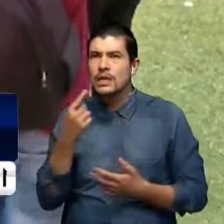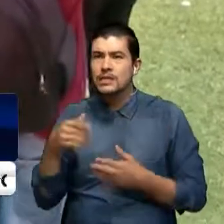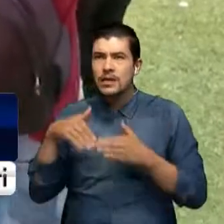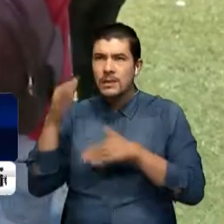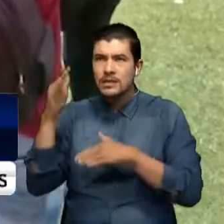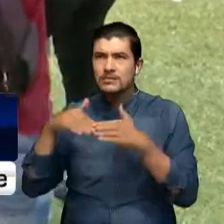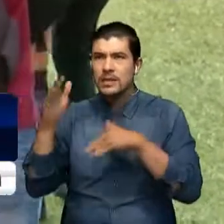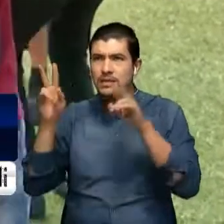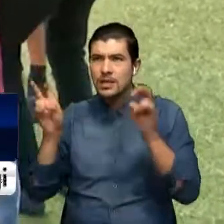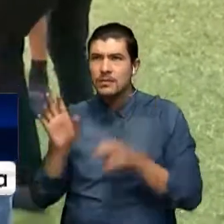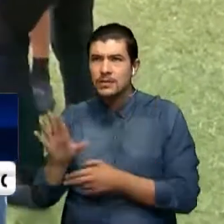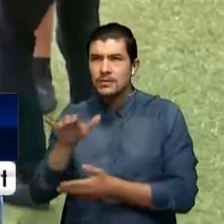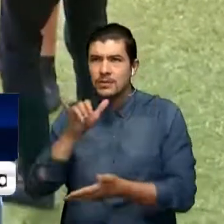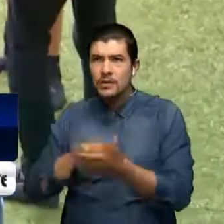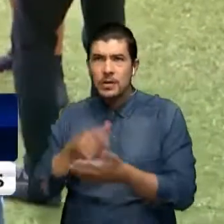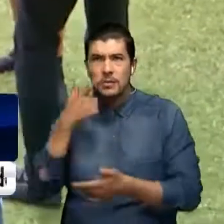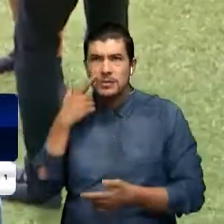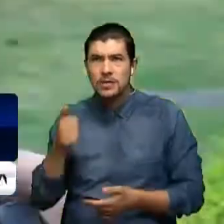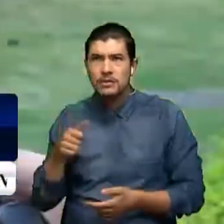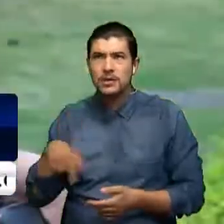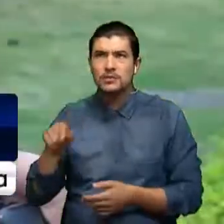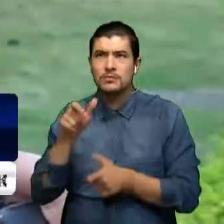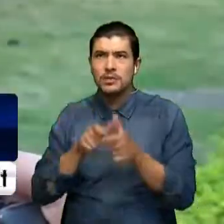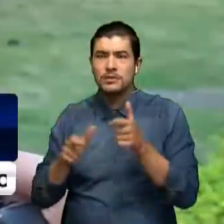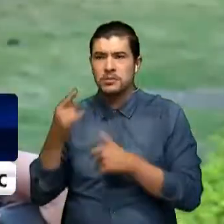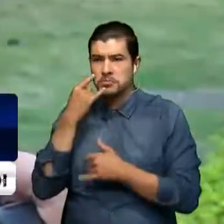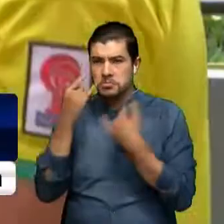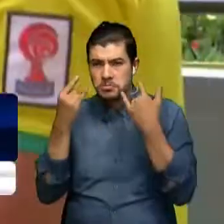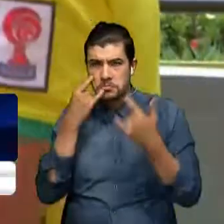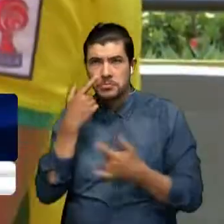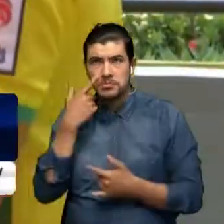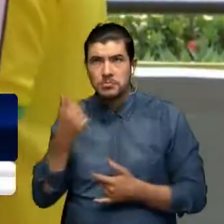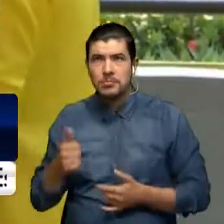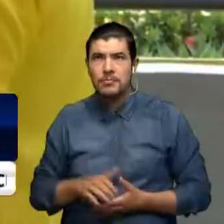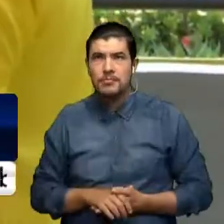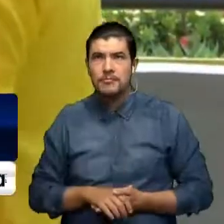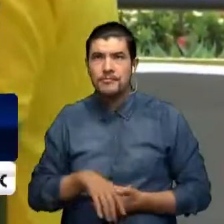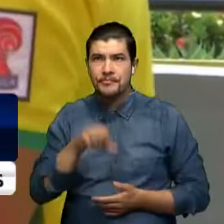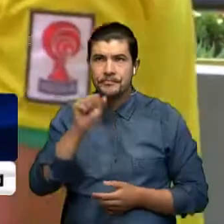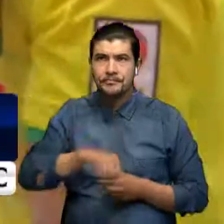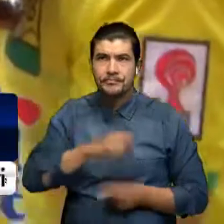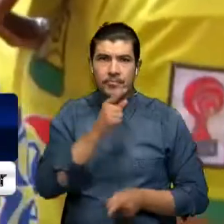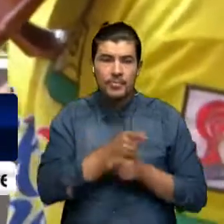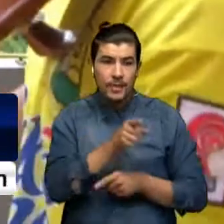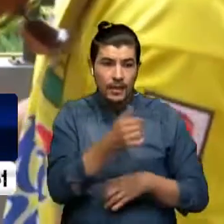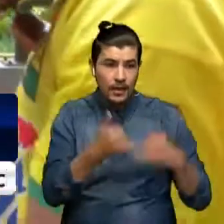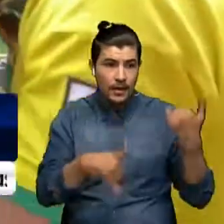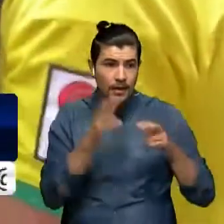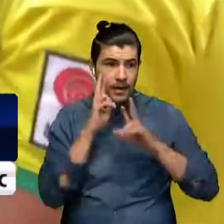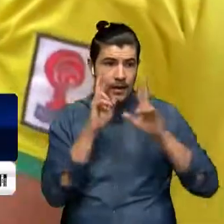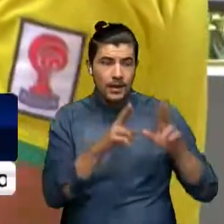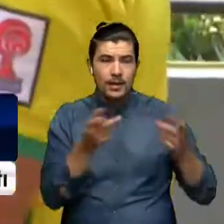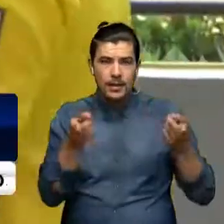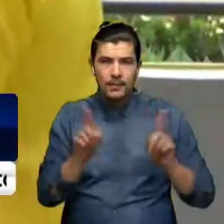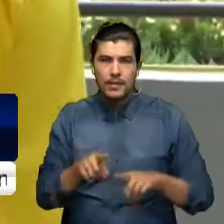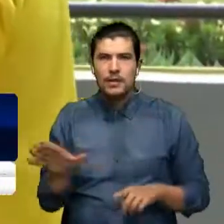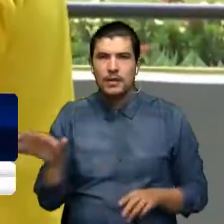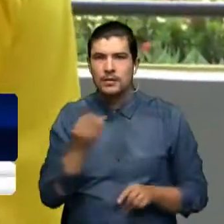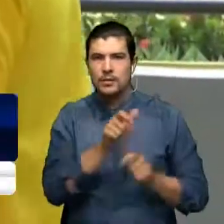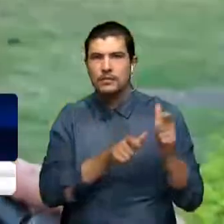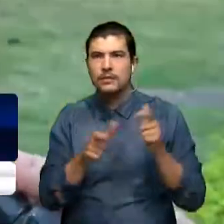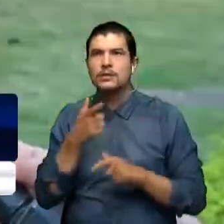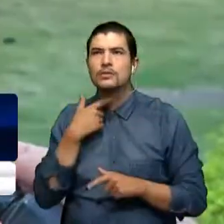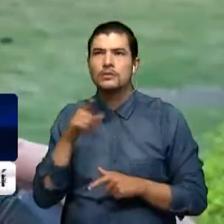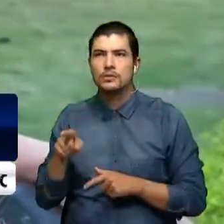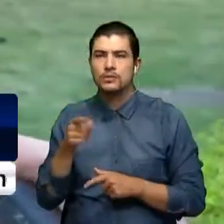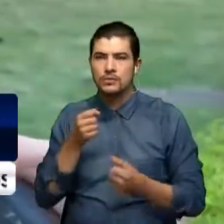temas de esos que es muy baja no que a ellos les pareció muy muy divertido y no sólo los jugadores los recuerdos también los hinchas del equipo leopard